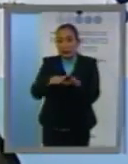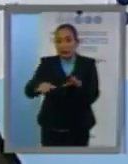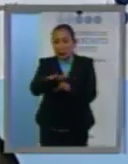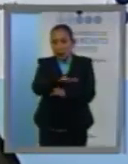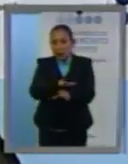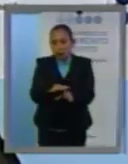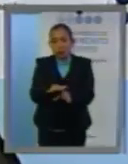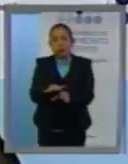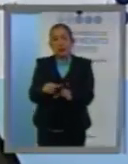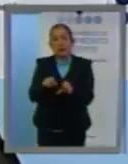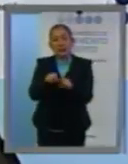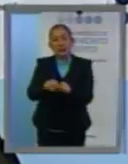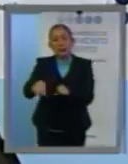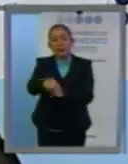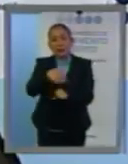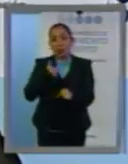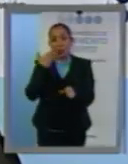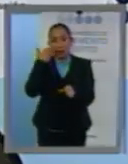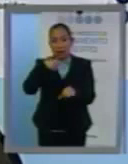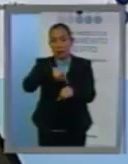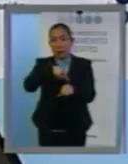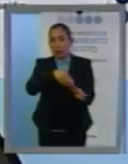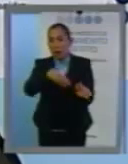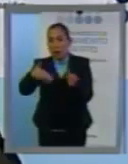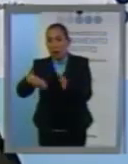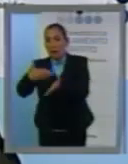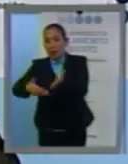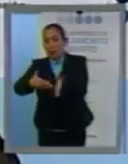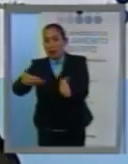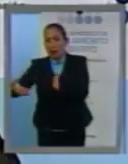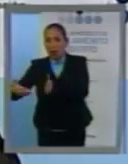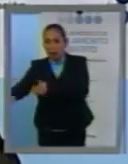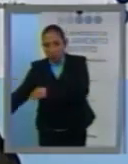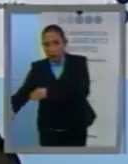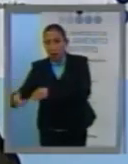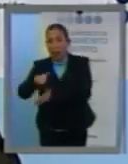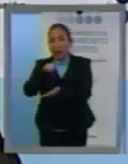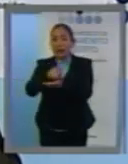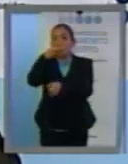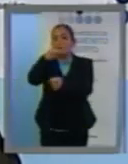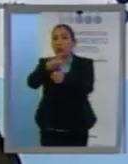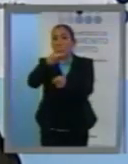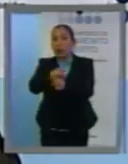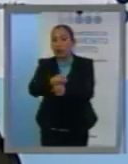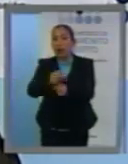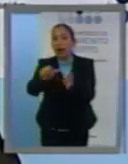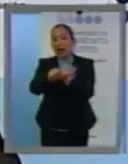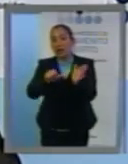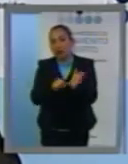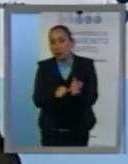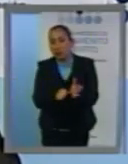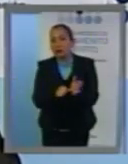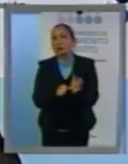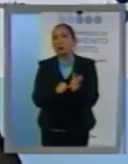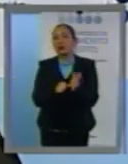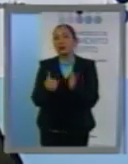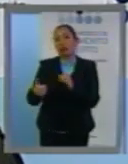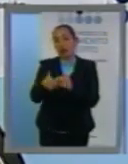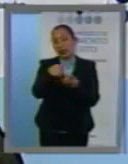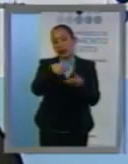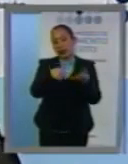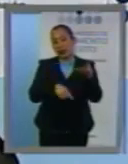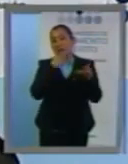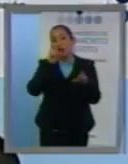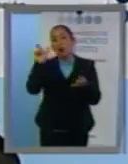funcione. El sistema tiene todavía plazos para que entren en función las leyes secundarias. Diversos artículos transitorios de cada una de ellas